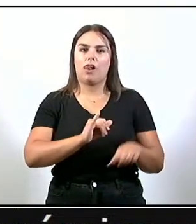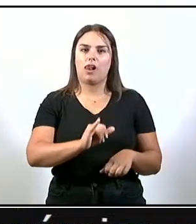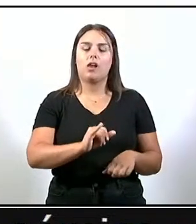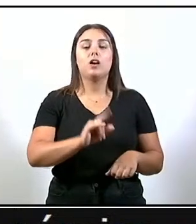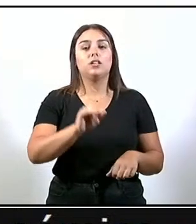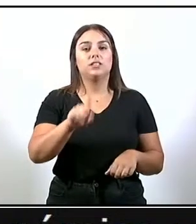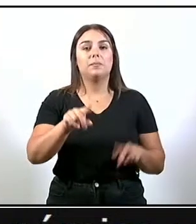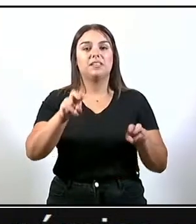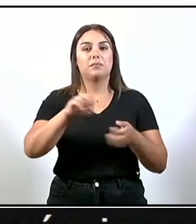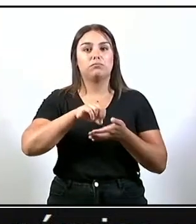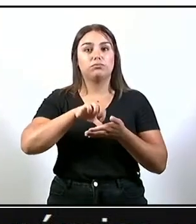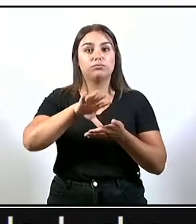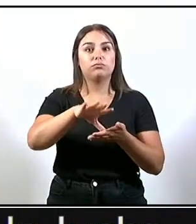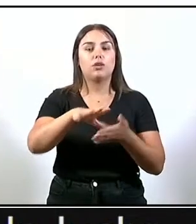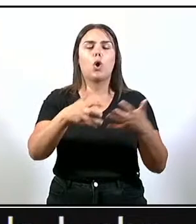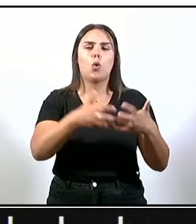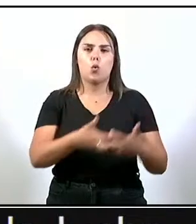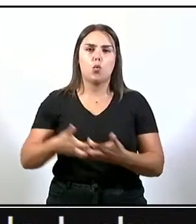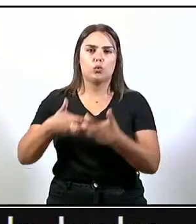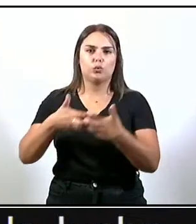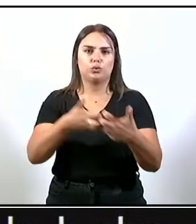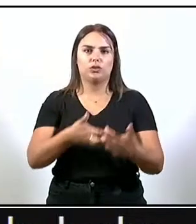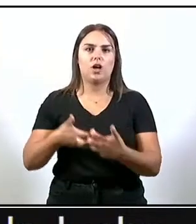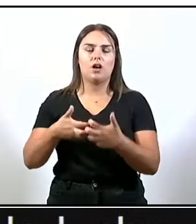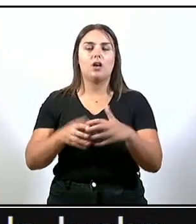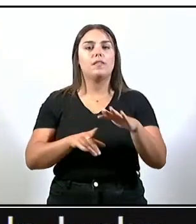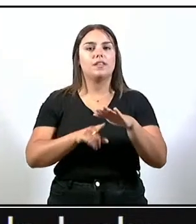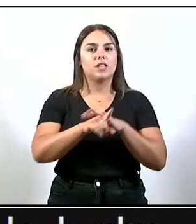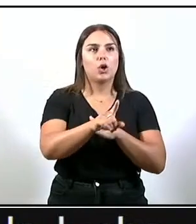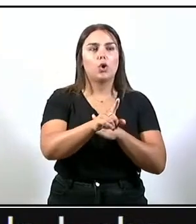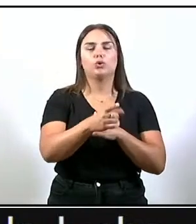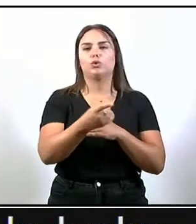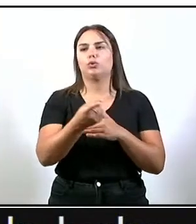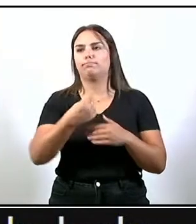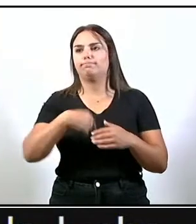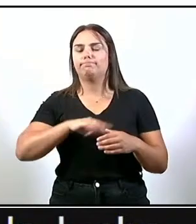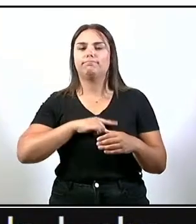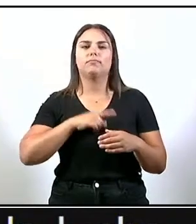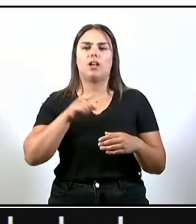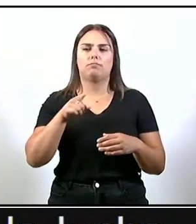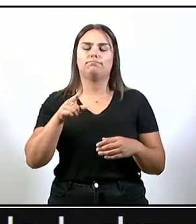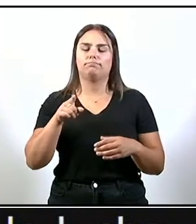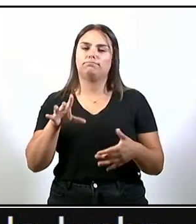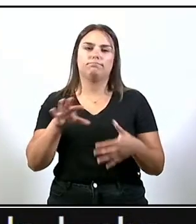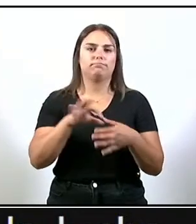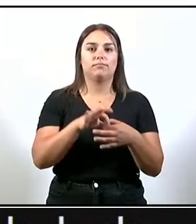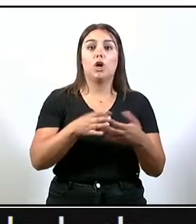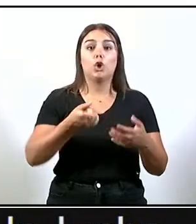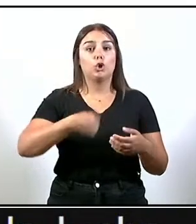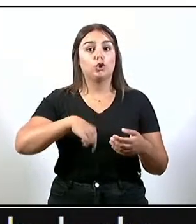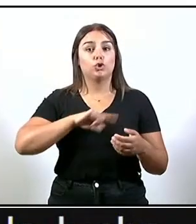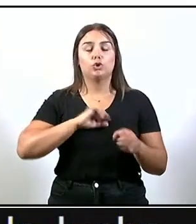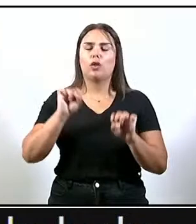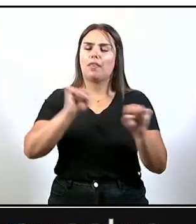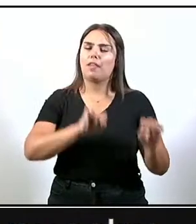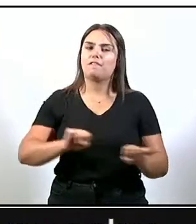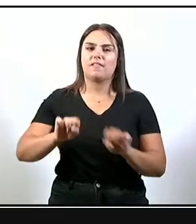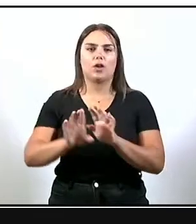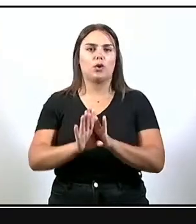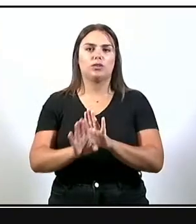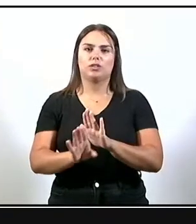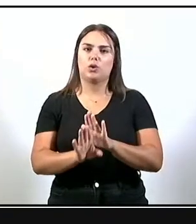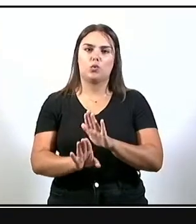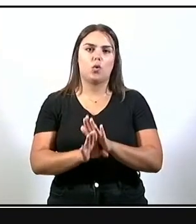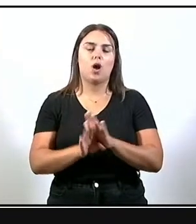contra la despoblación, que tiene que ver con nuestro desarrollo y con nuestro progreso, y por eso vamos a seguir defendiendo la competencia